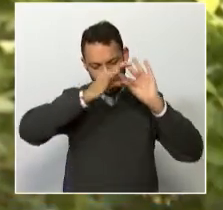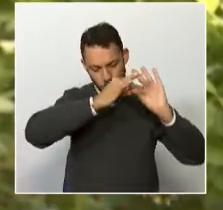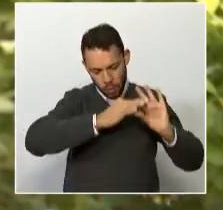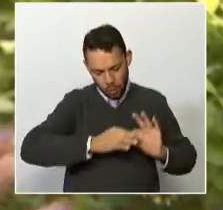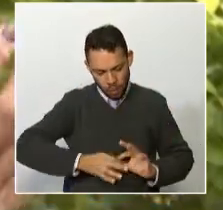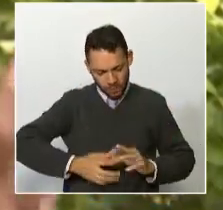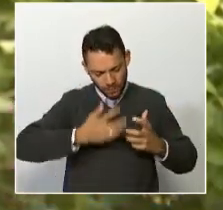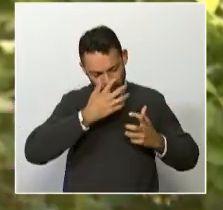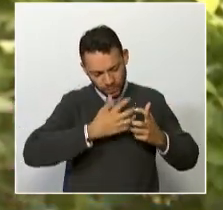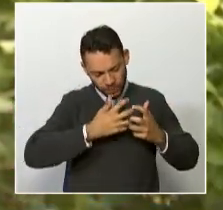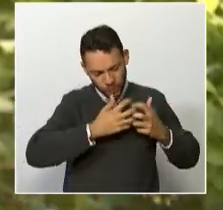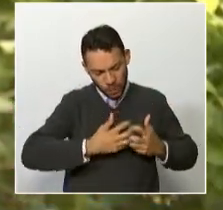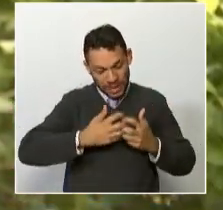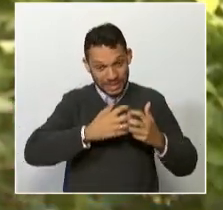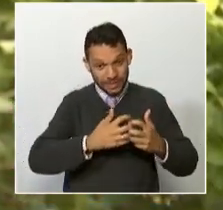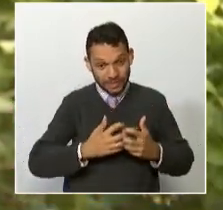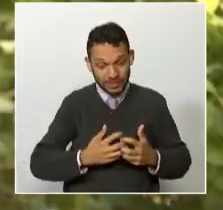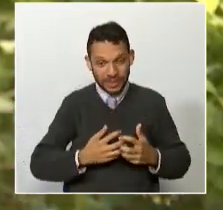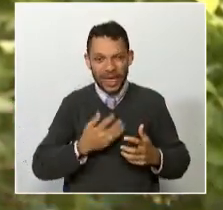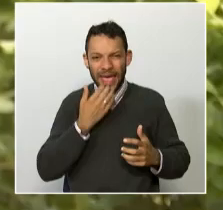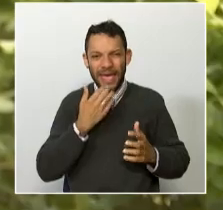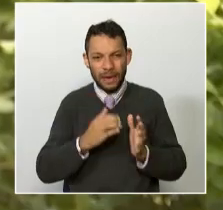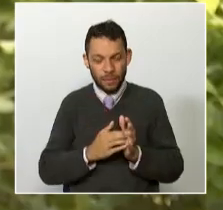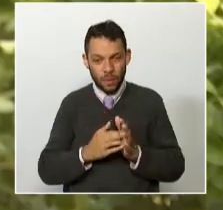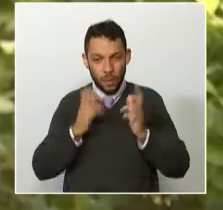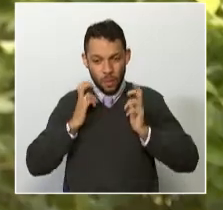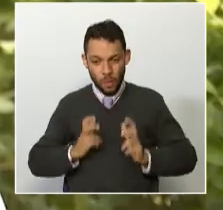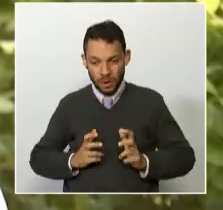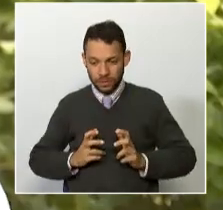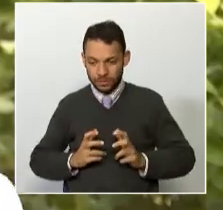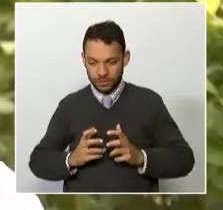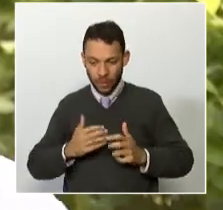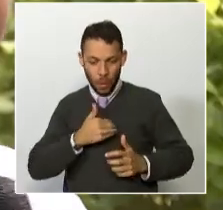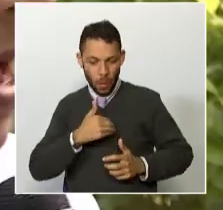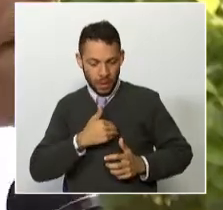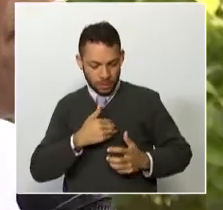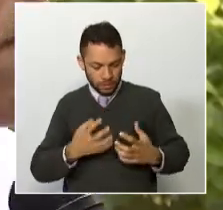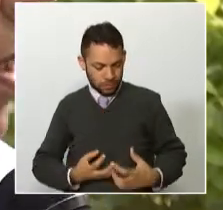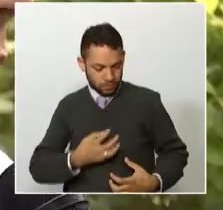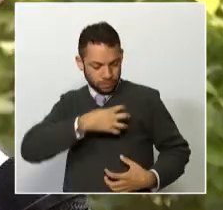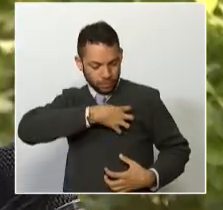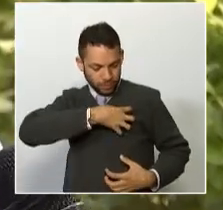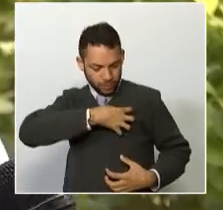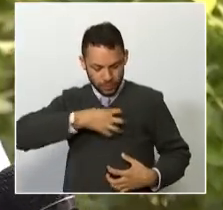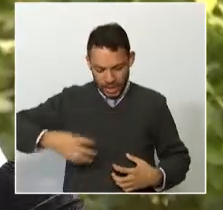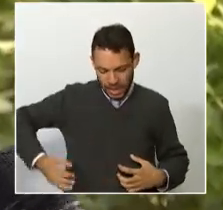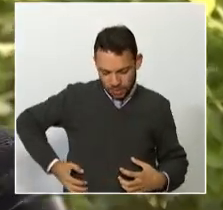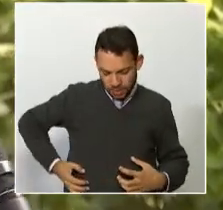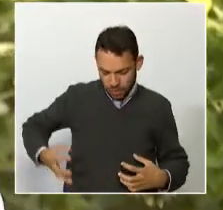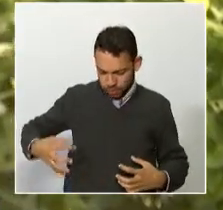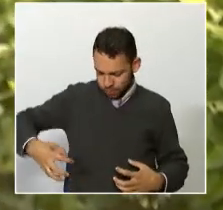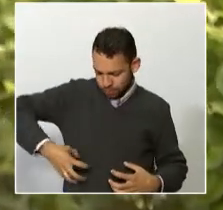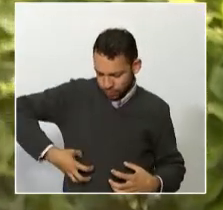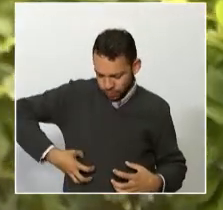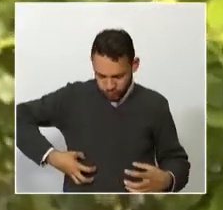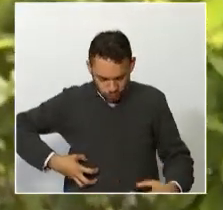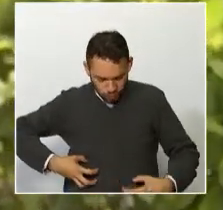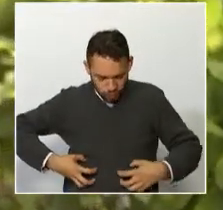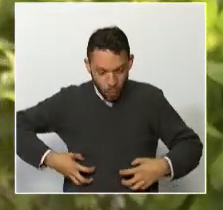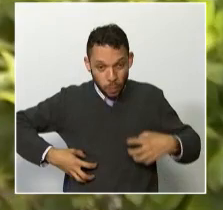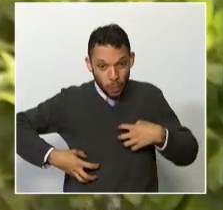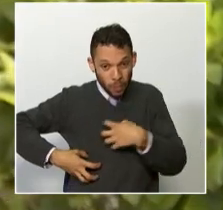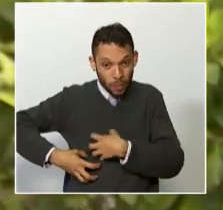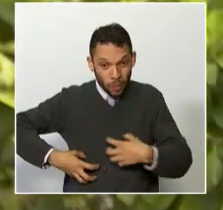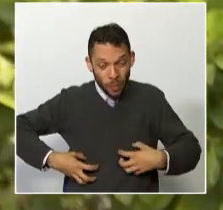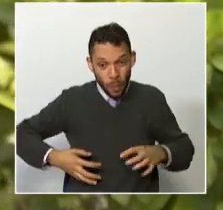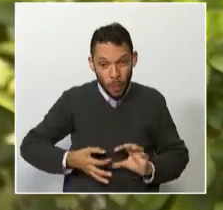cada fichita, cada historia del paciente, no es cada hoja de vida, digamos, como del